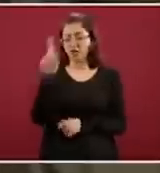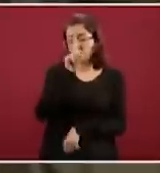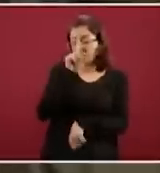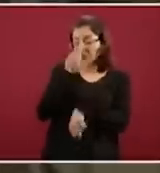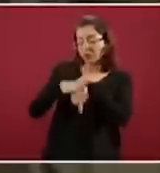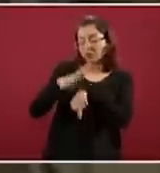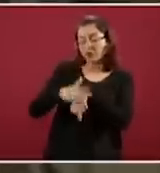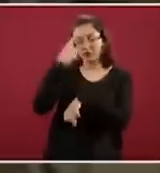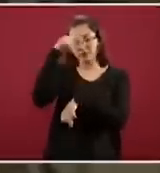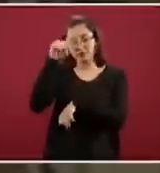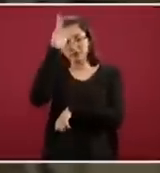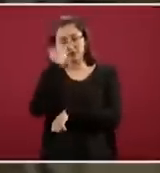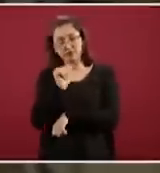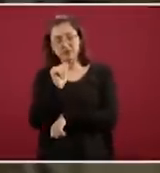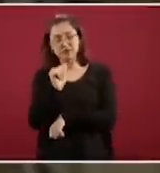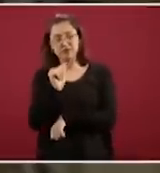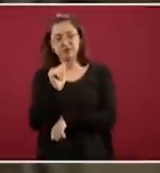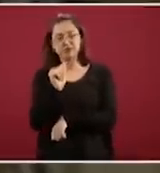consenso, sobre todo